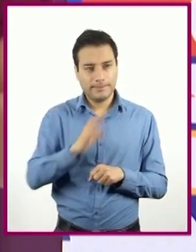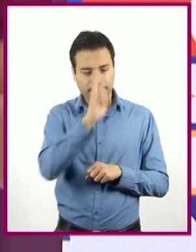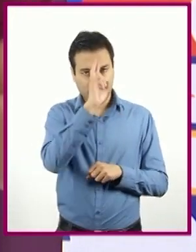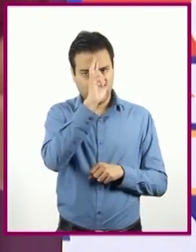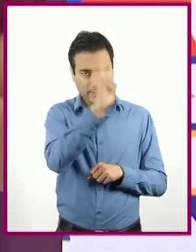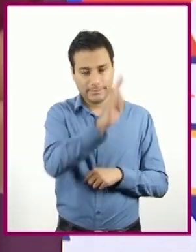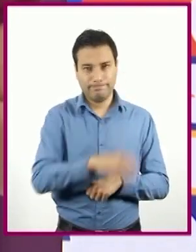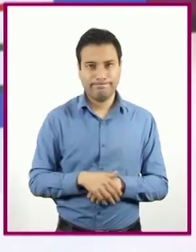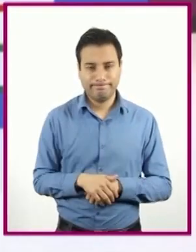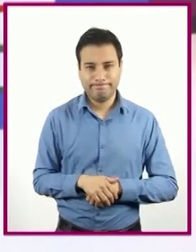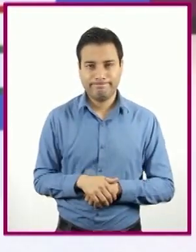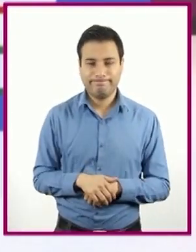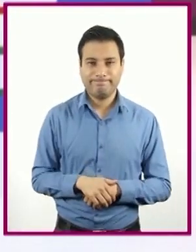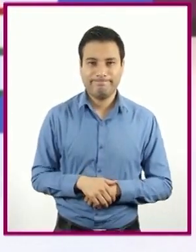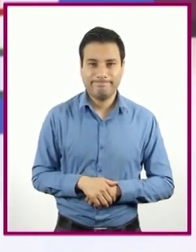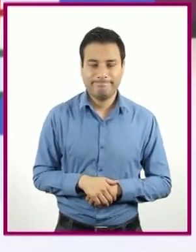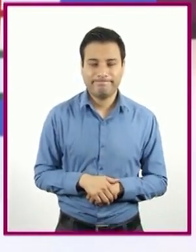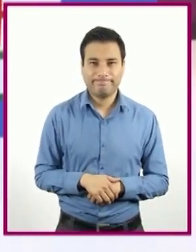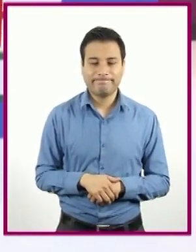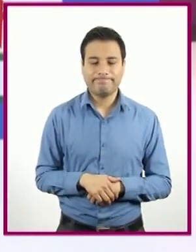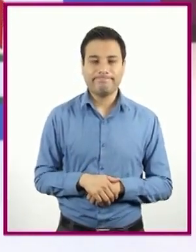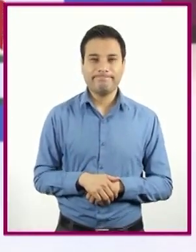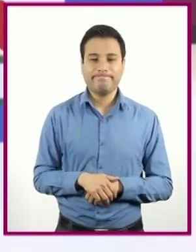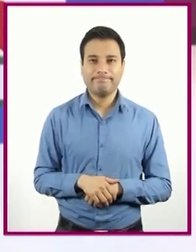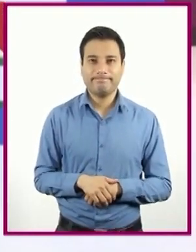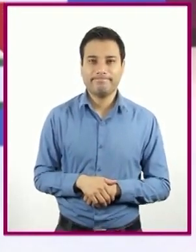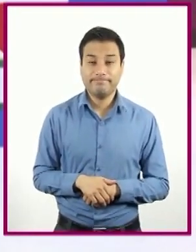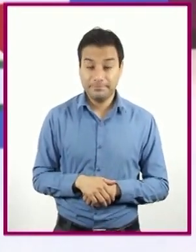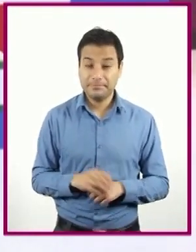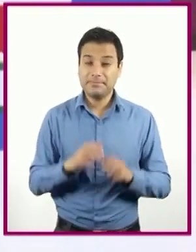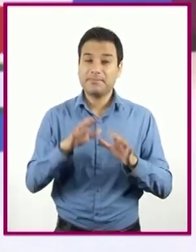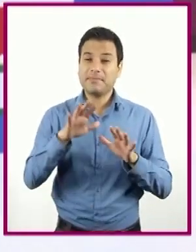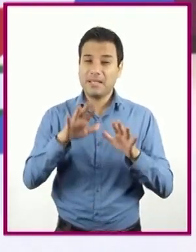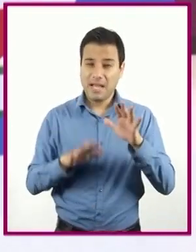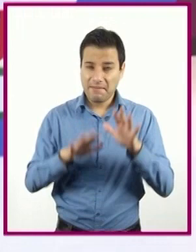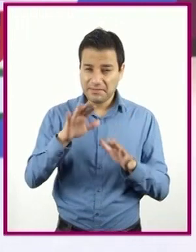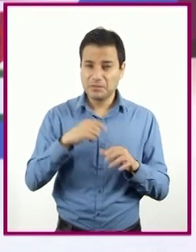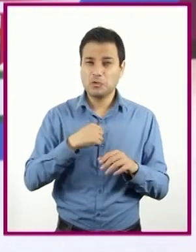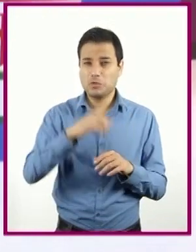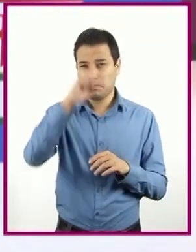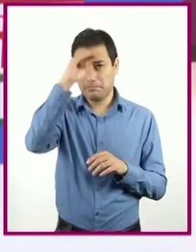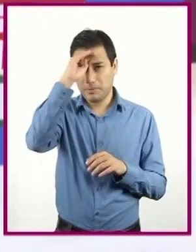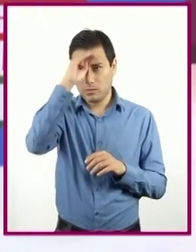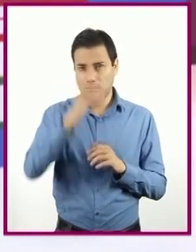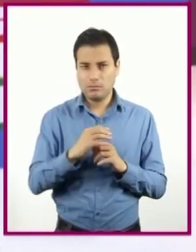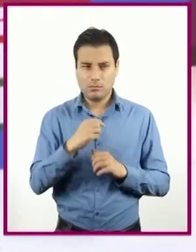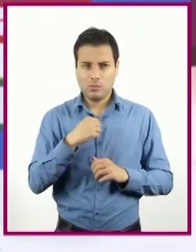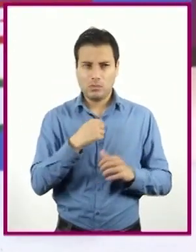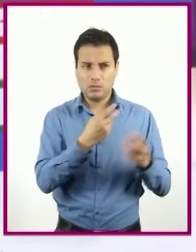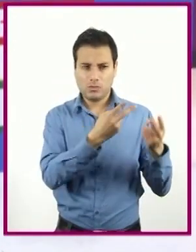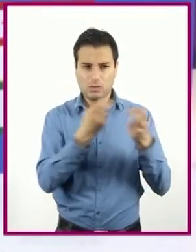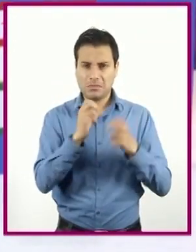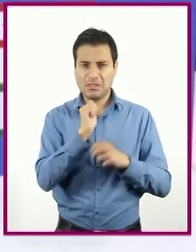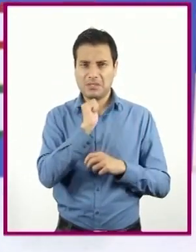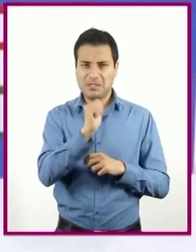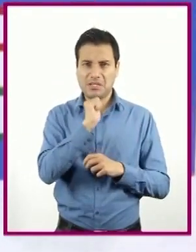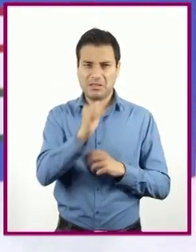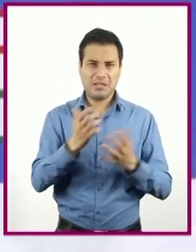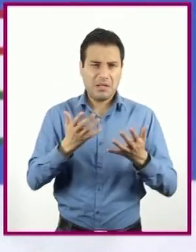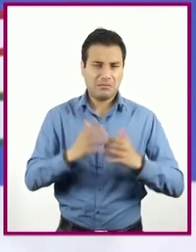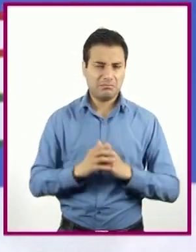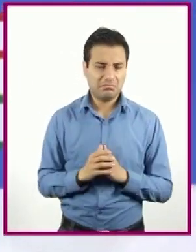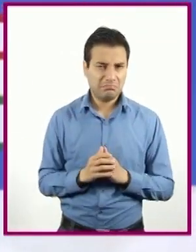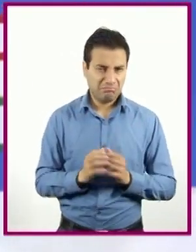no nosotros. Por otro lado, hay veces en que pensamos que no estamos plagiando y, sin